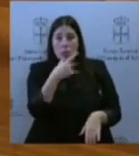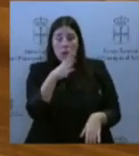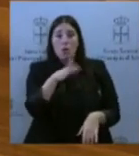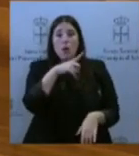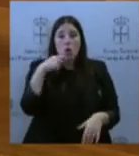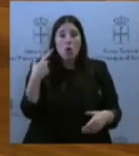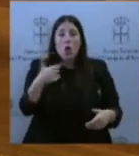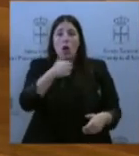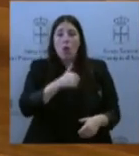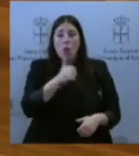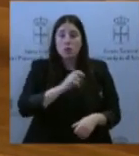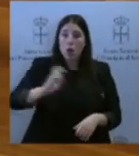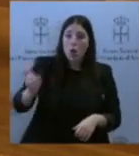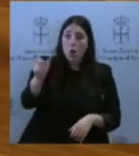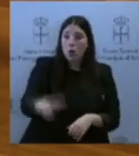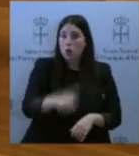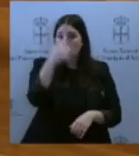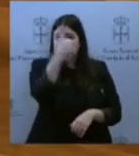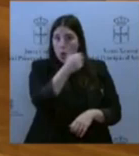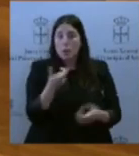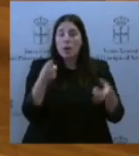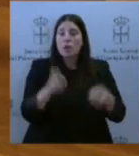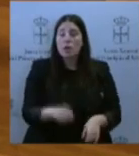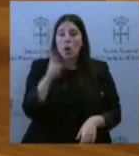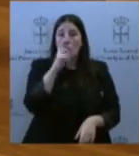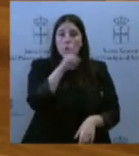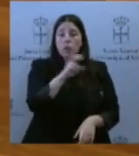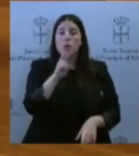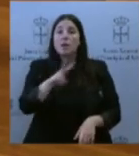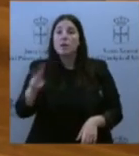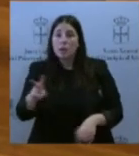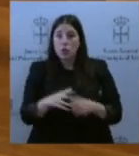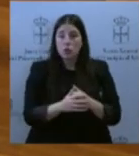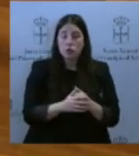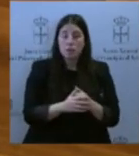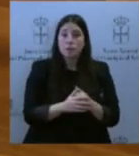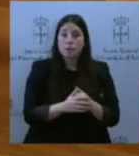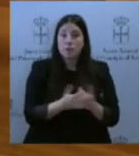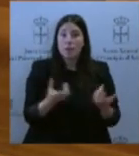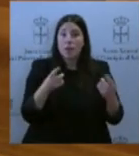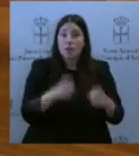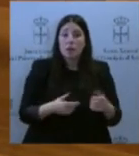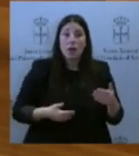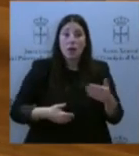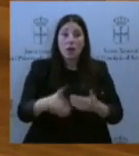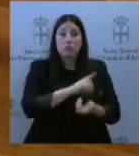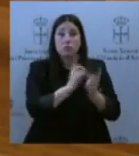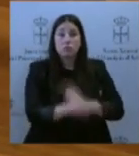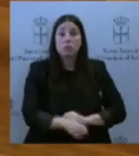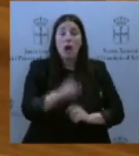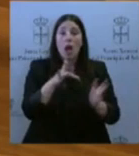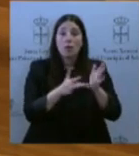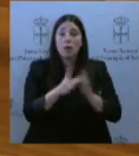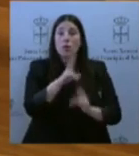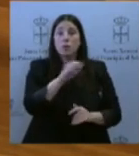del 2022, pedida el 7 de junio de 2022, con cita para el 18 de abril de 2023. 68% de discapacidad, mucha